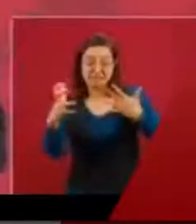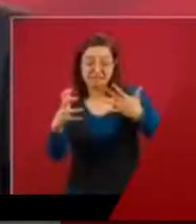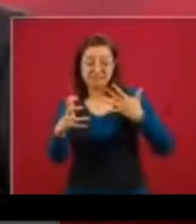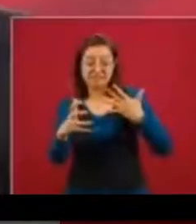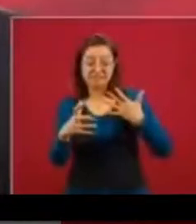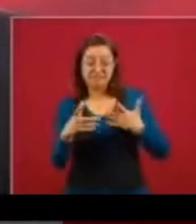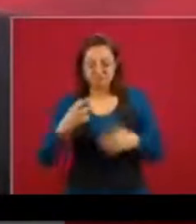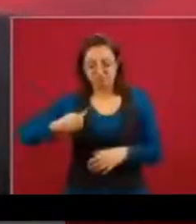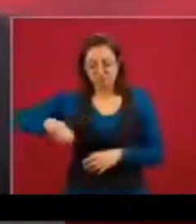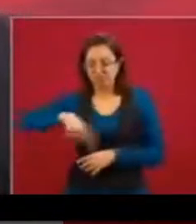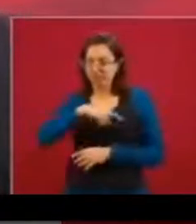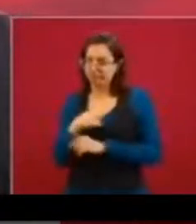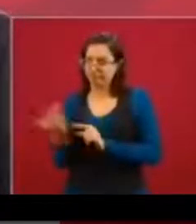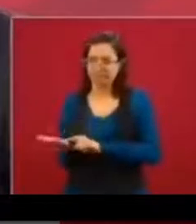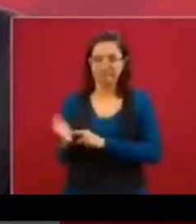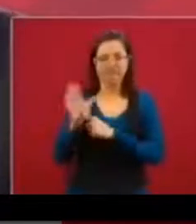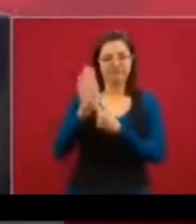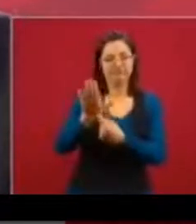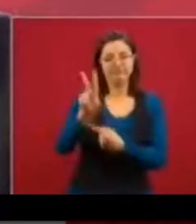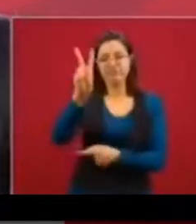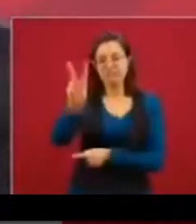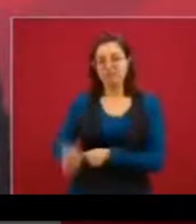portada de una revista